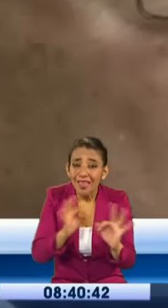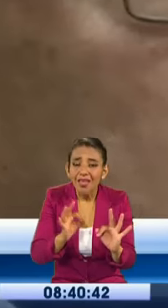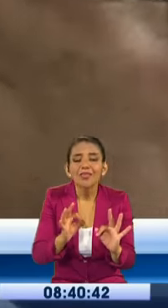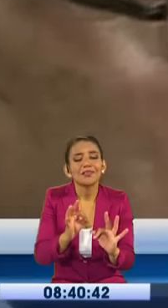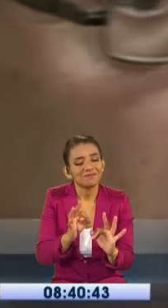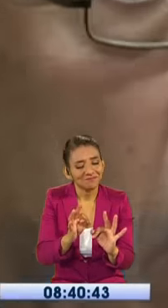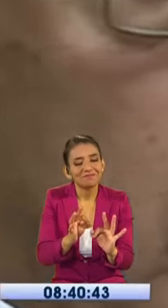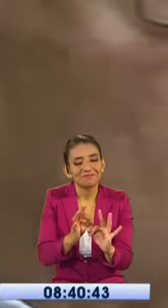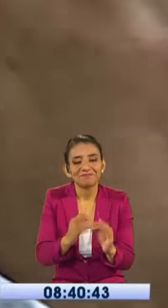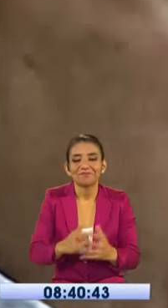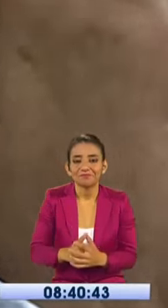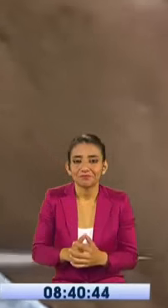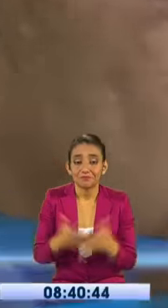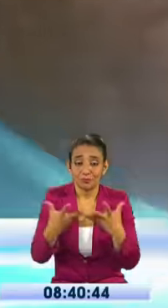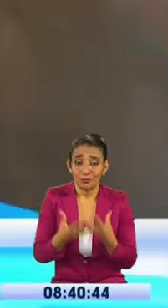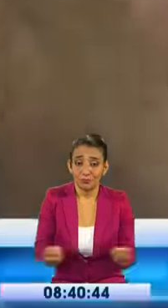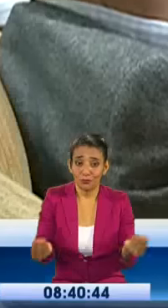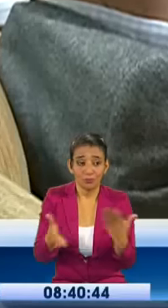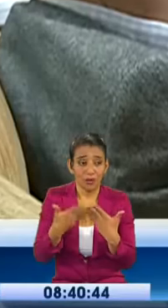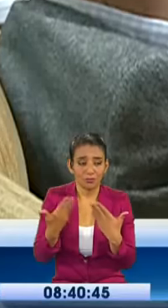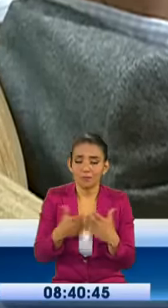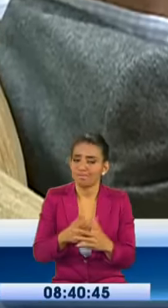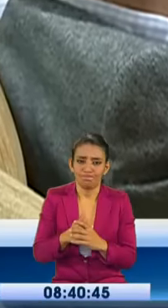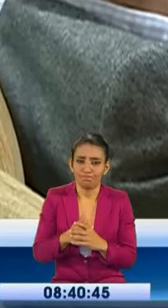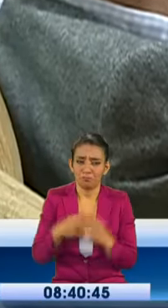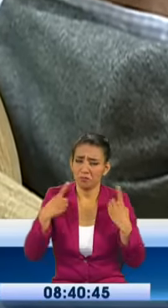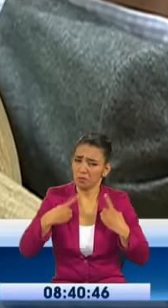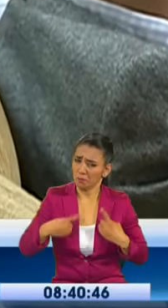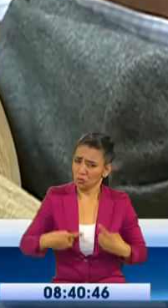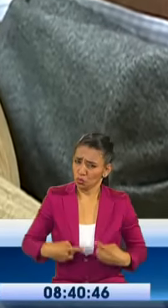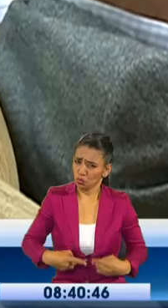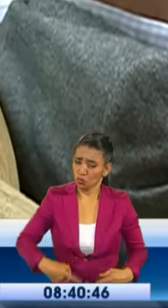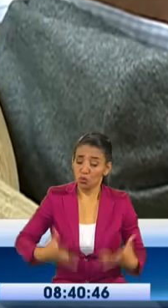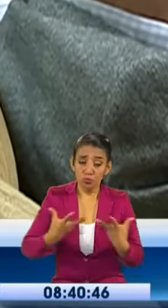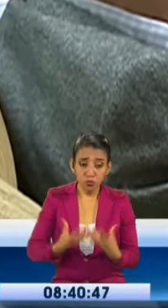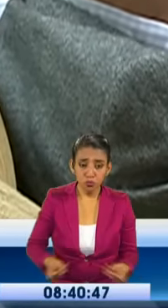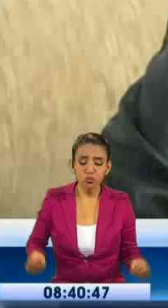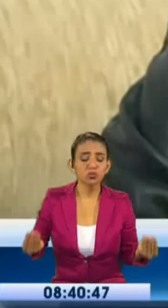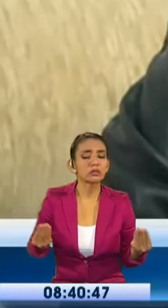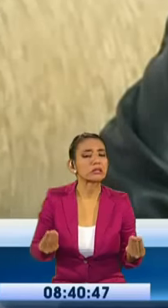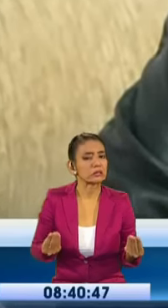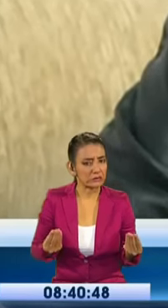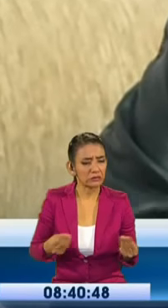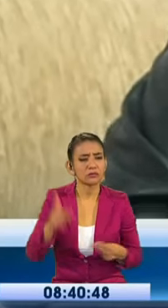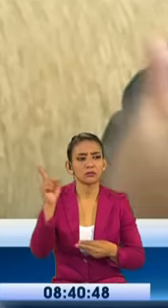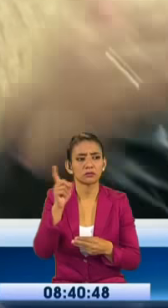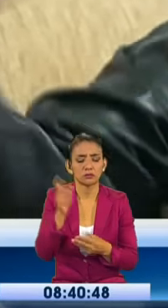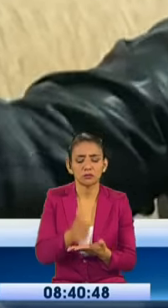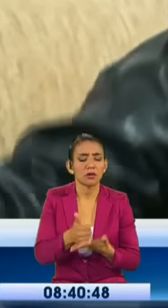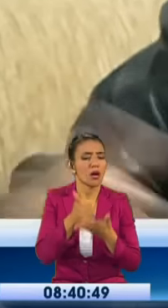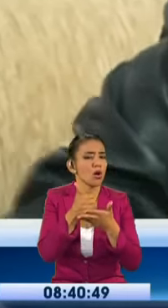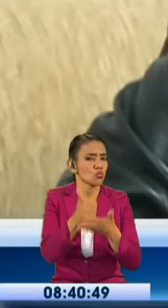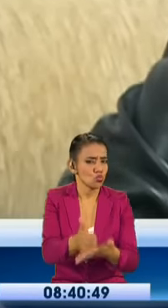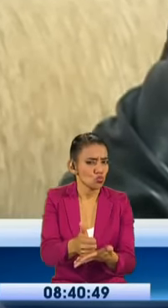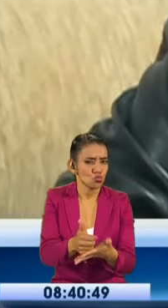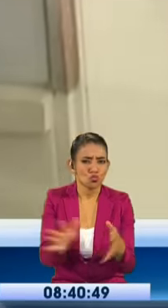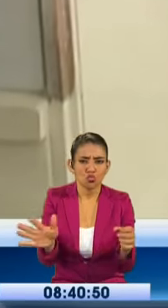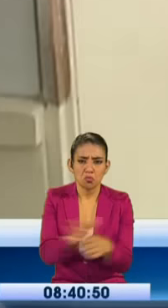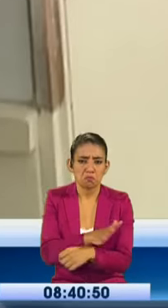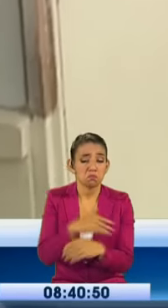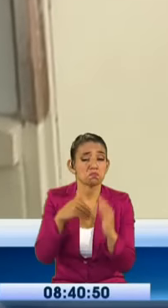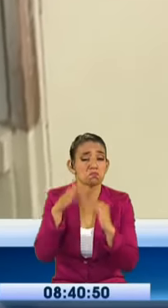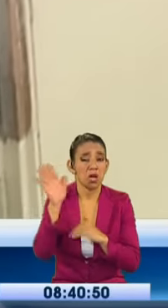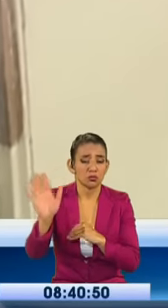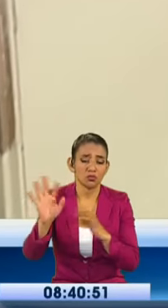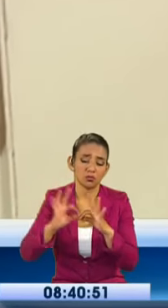La solución no es fácil, pues superar problemas como la depresión es un tema complejo que necesita de ayuda en todos los sentidos, sobre todo de los